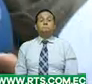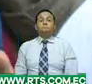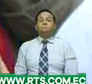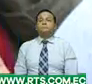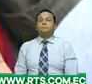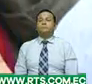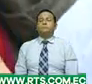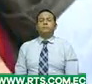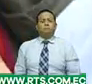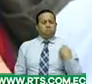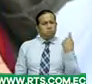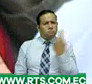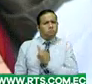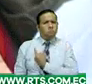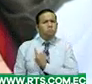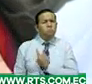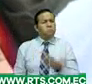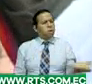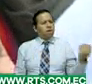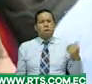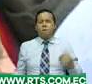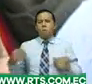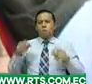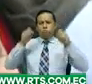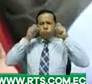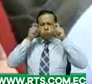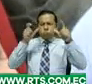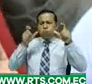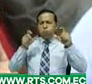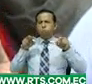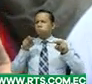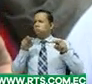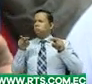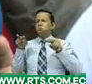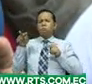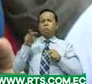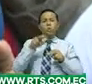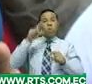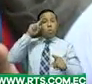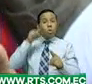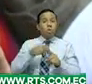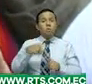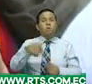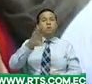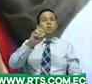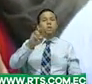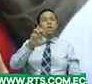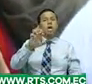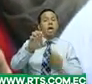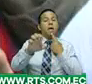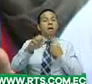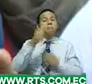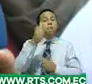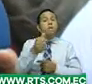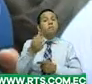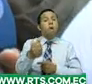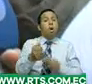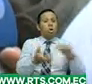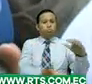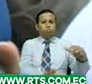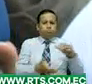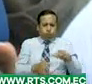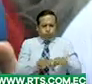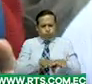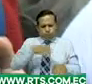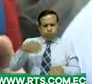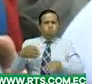Vamos a permanecer en alerta con el fin de que el Consejo Nacional Electoral abra las urnas. Y si es de abrir todas,